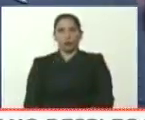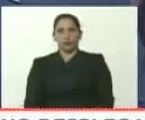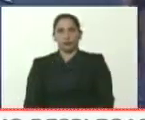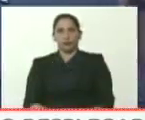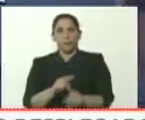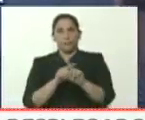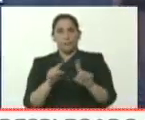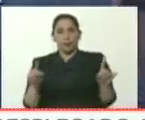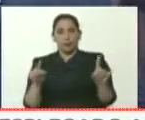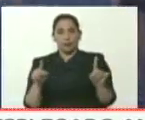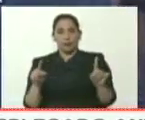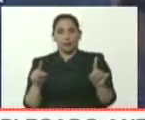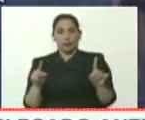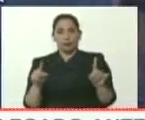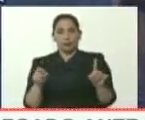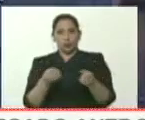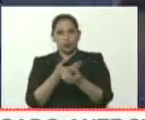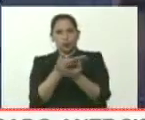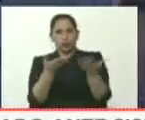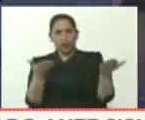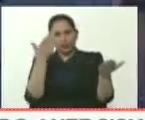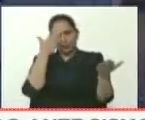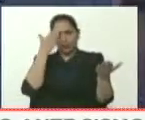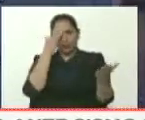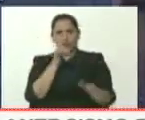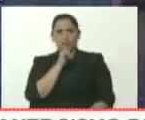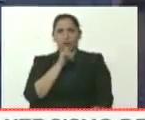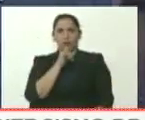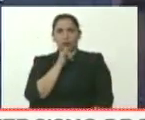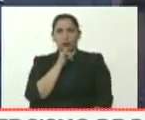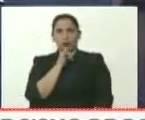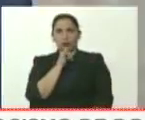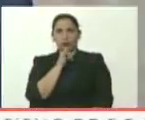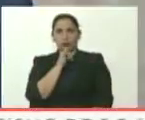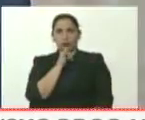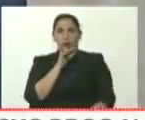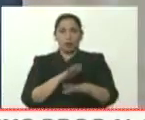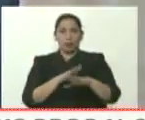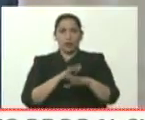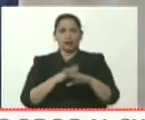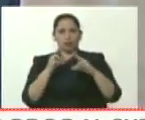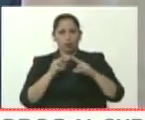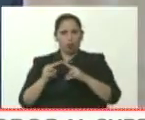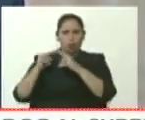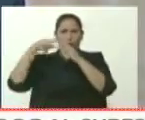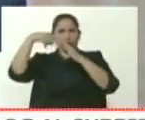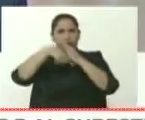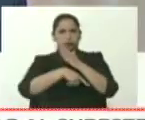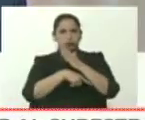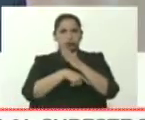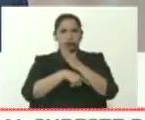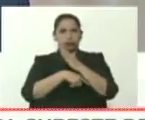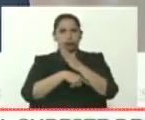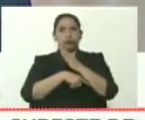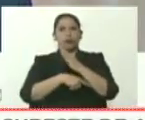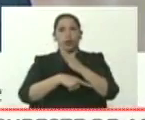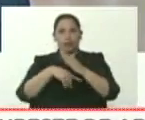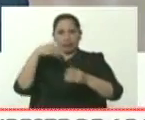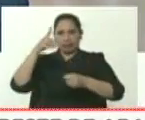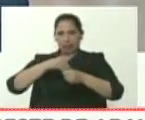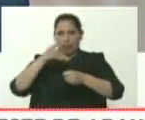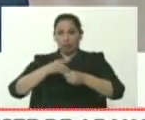para que ustedes manejen la información de primera mano y conozcan con datos